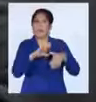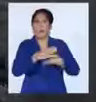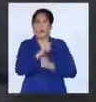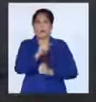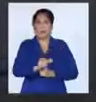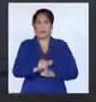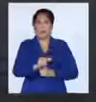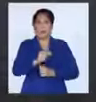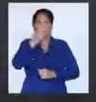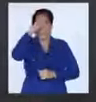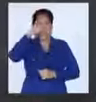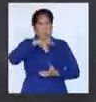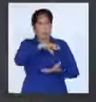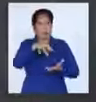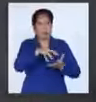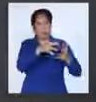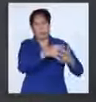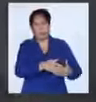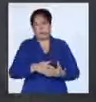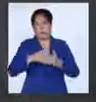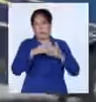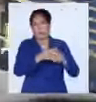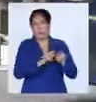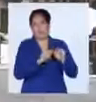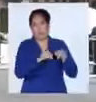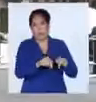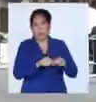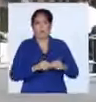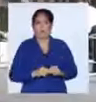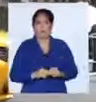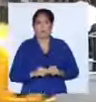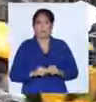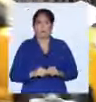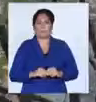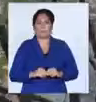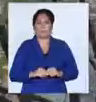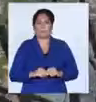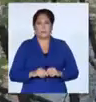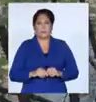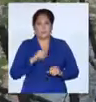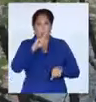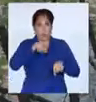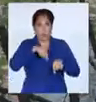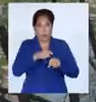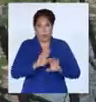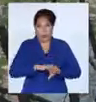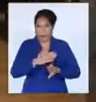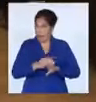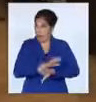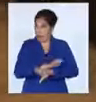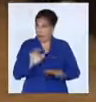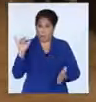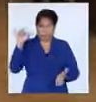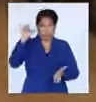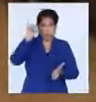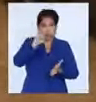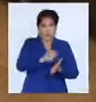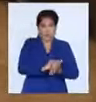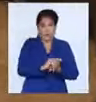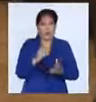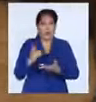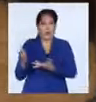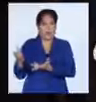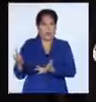en Estados Unidos, Lianis Torres Rivera. Una hora después de su arribo a Nueva York, el presidente fue